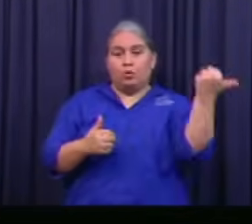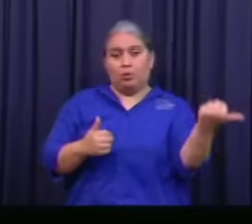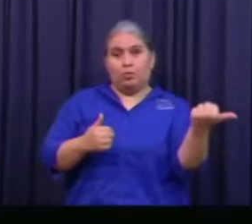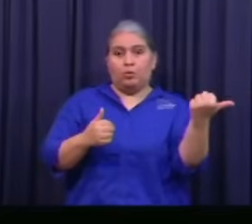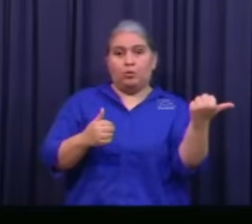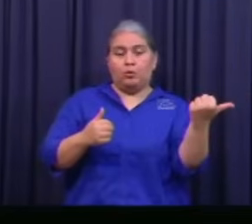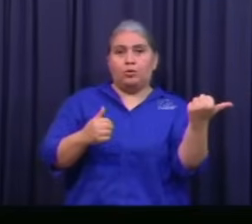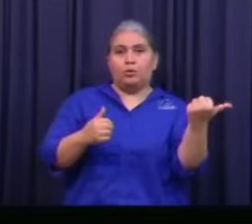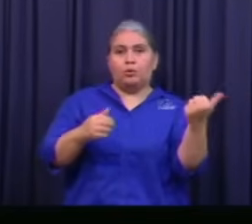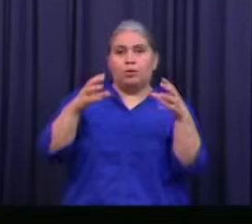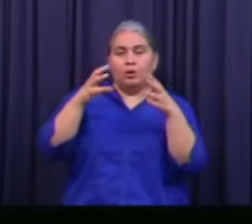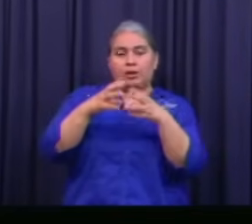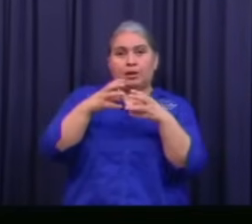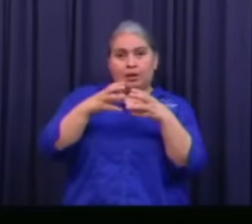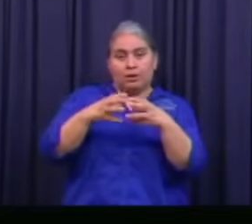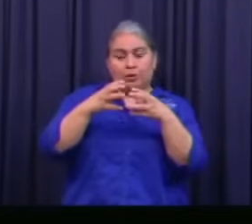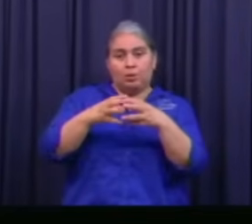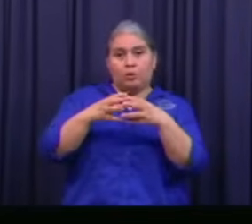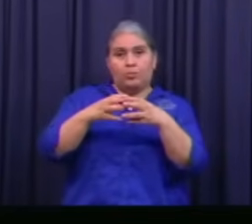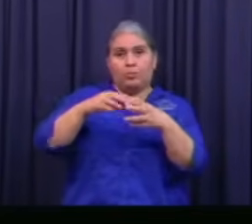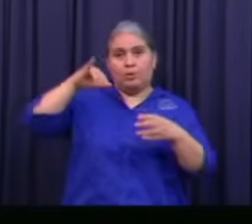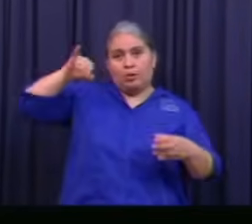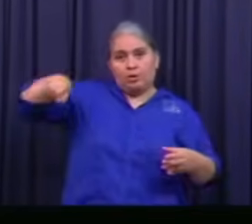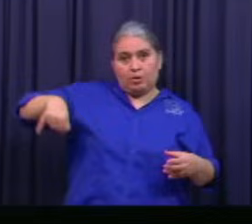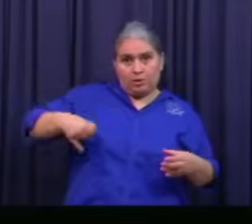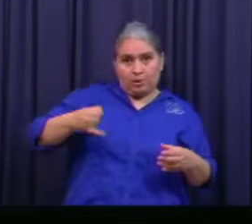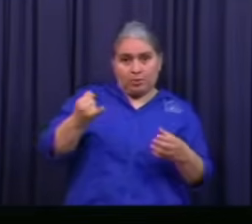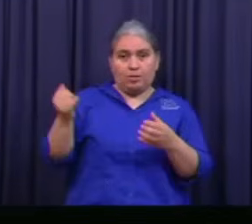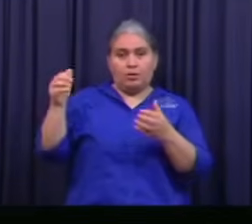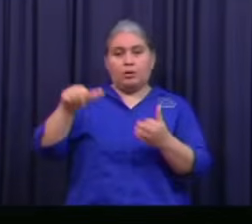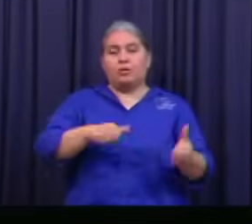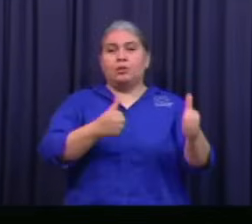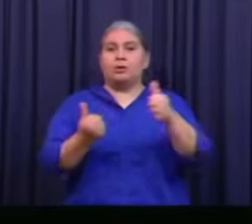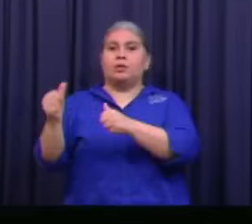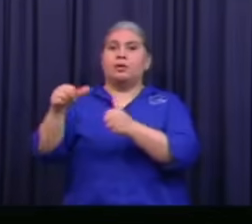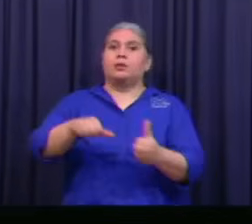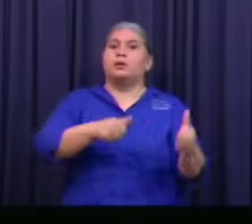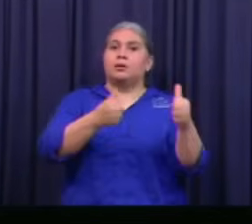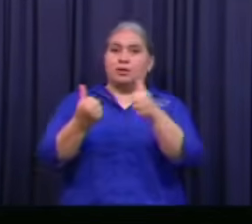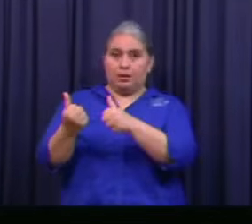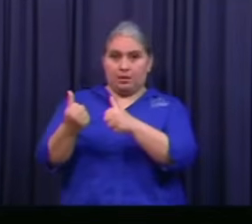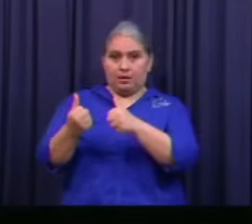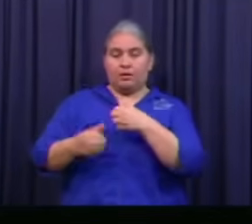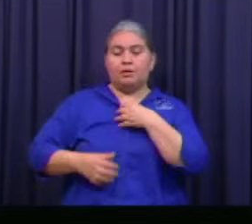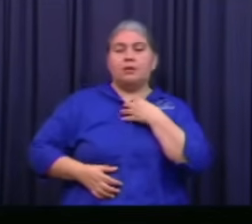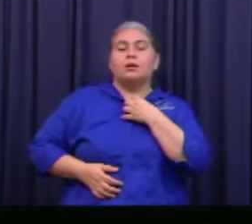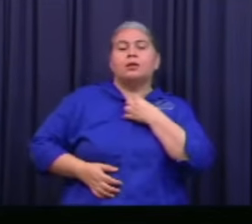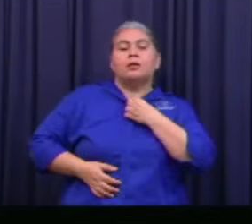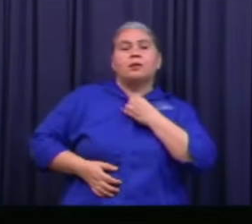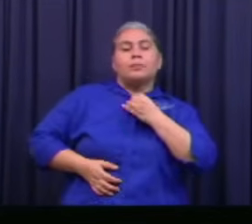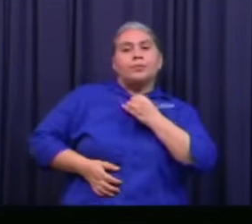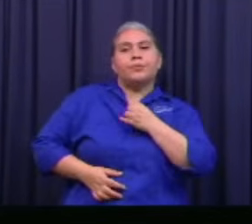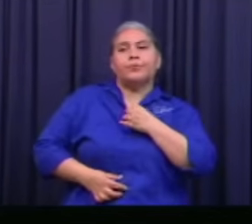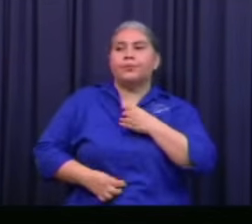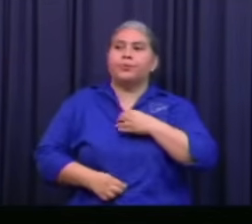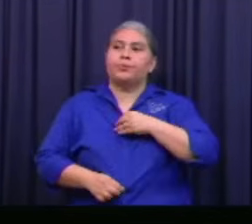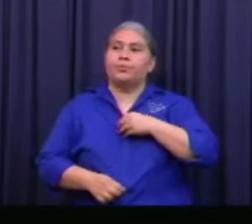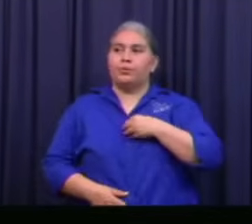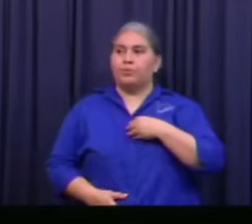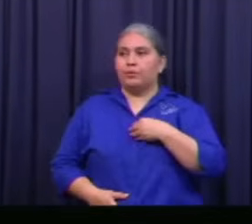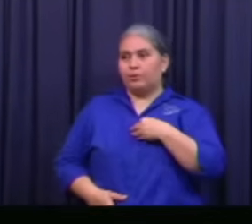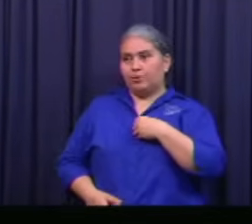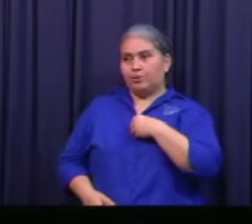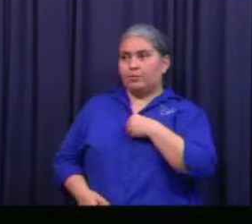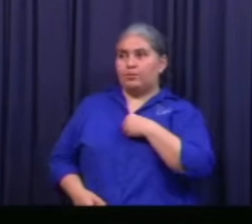hermano Qué bueno que los miro Qué alegre a ver cuá comemos juntos miren y cómo están los